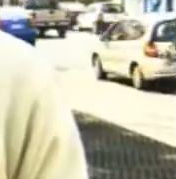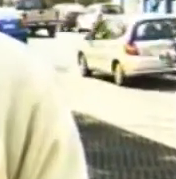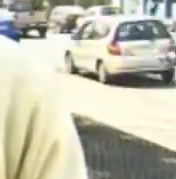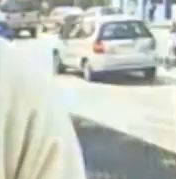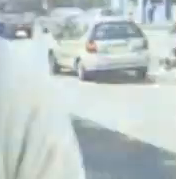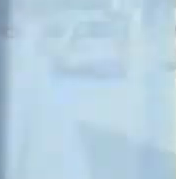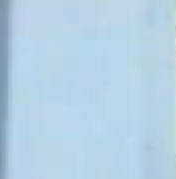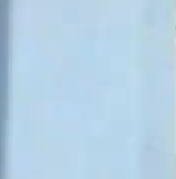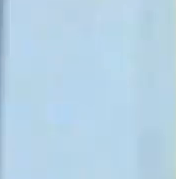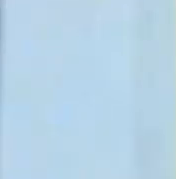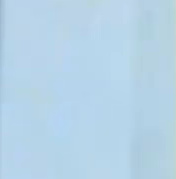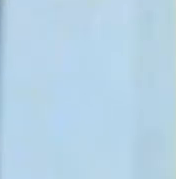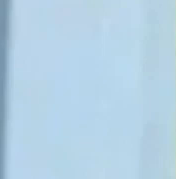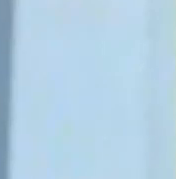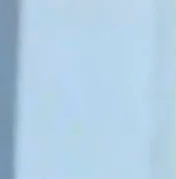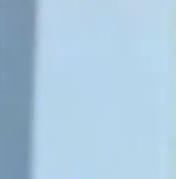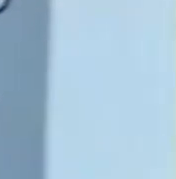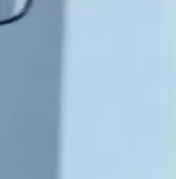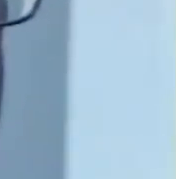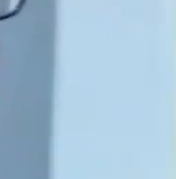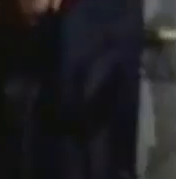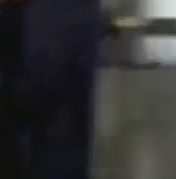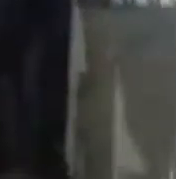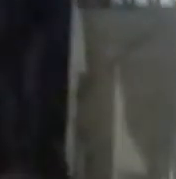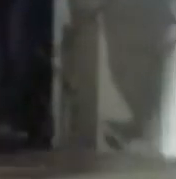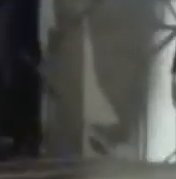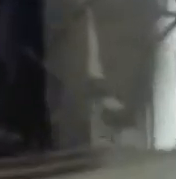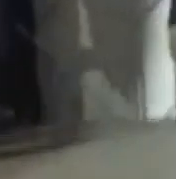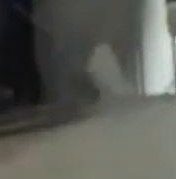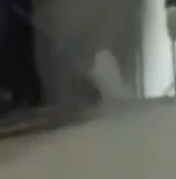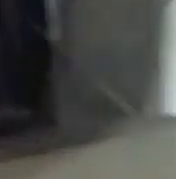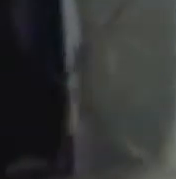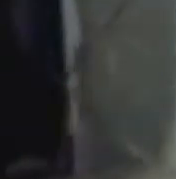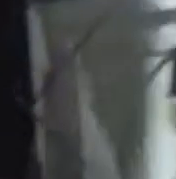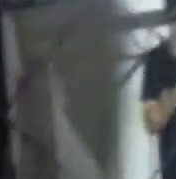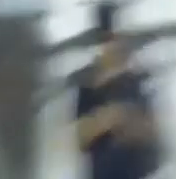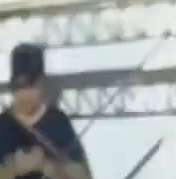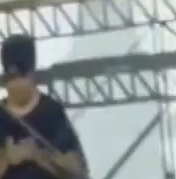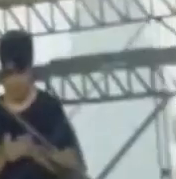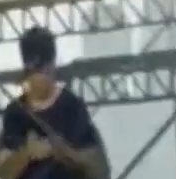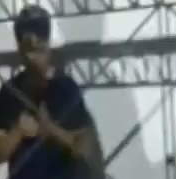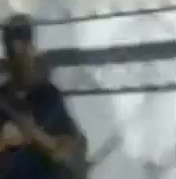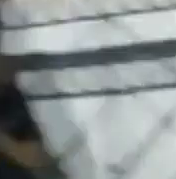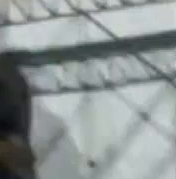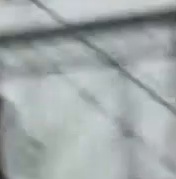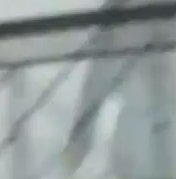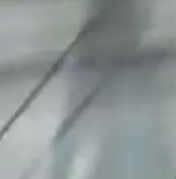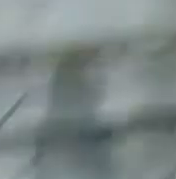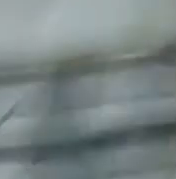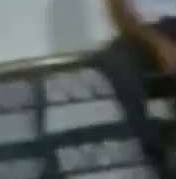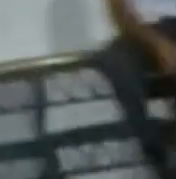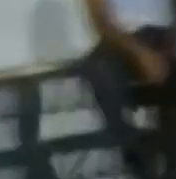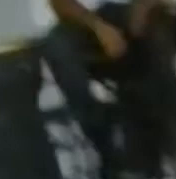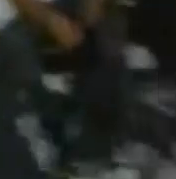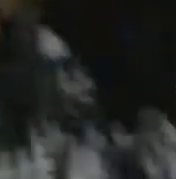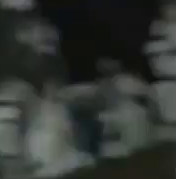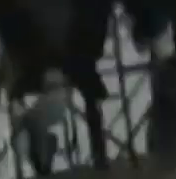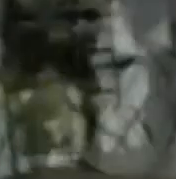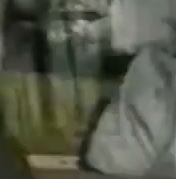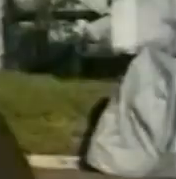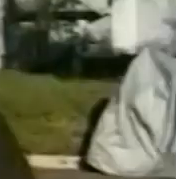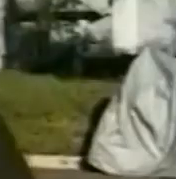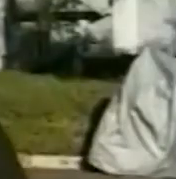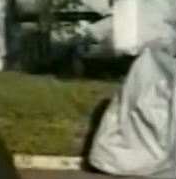personales de estos cabros. En la universidad dicen haber pedido expresamente un especial control de la seguridad y de la edad de los jóvenes a la entrada del